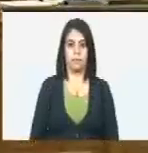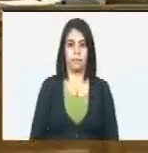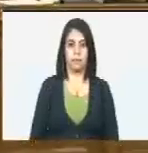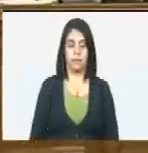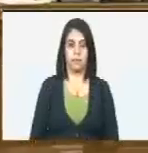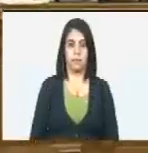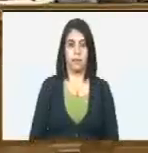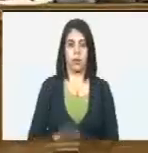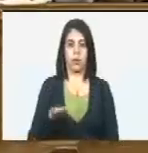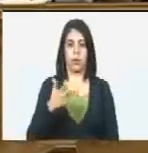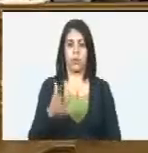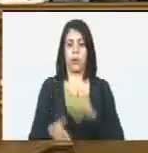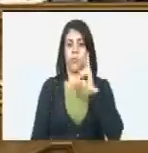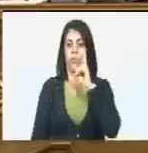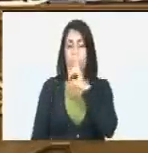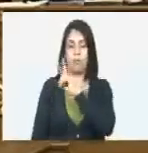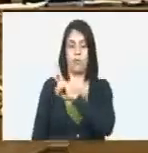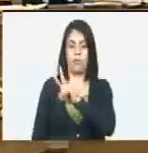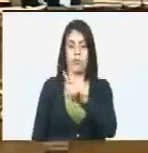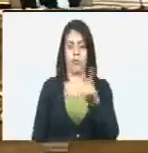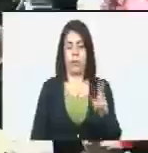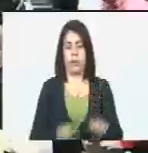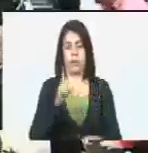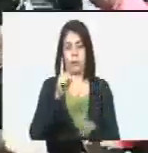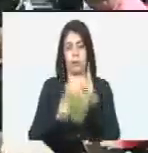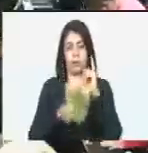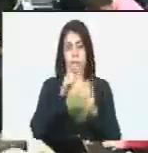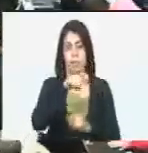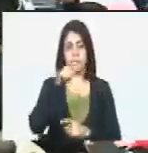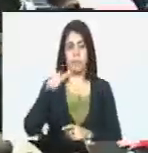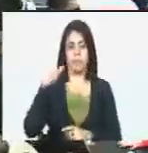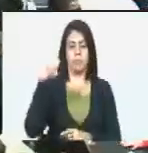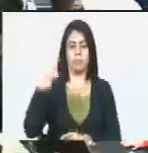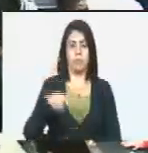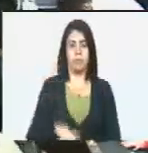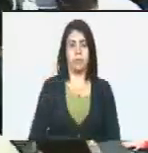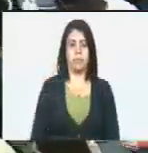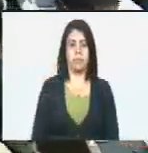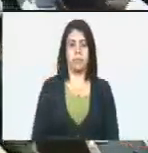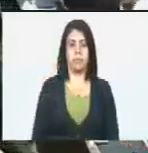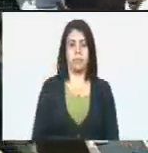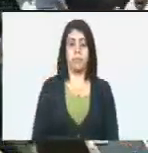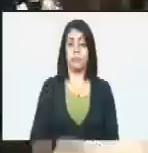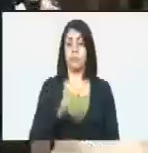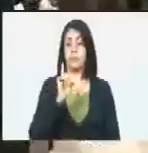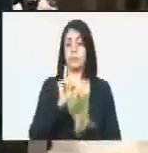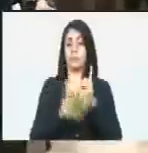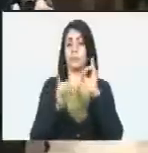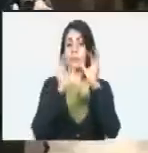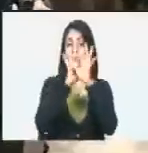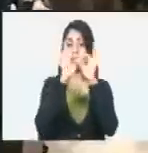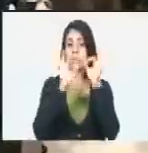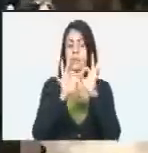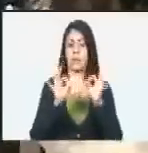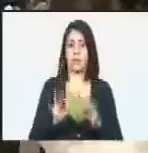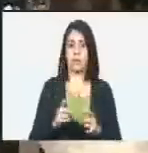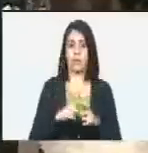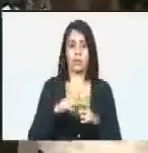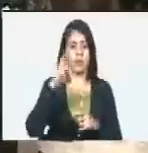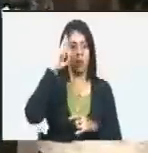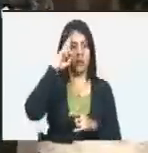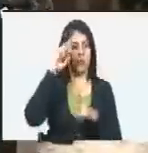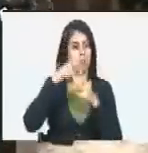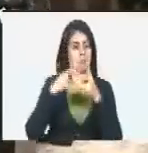Cuando he visto a alguna gente que de algún modo, por razones que